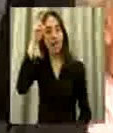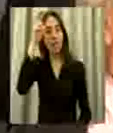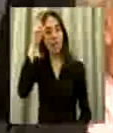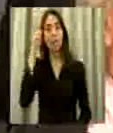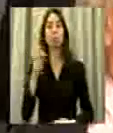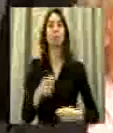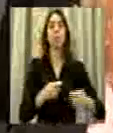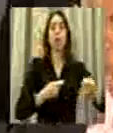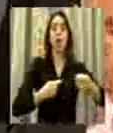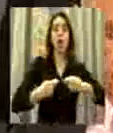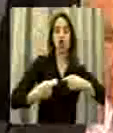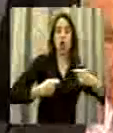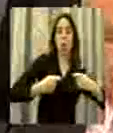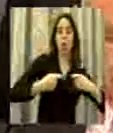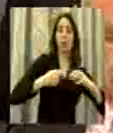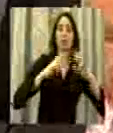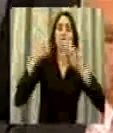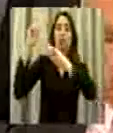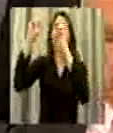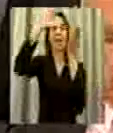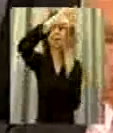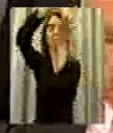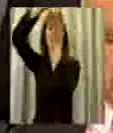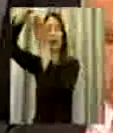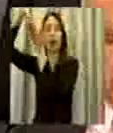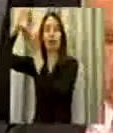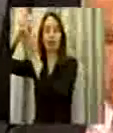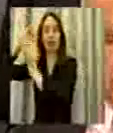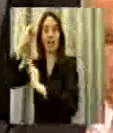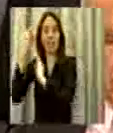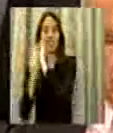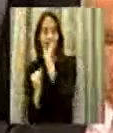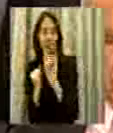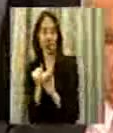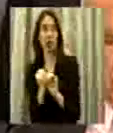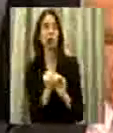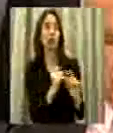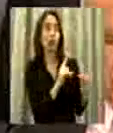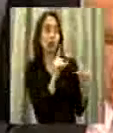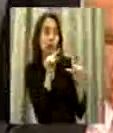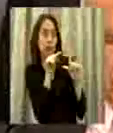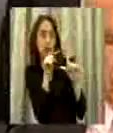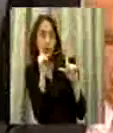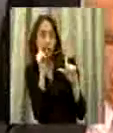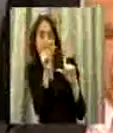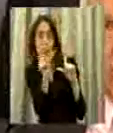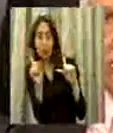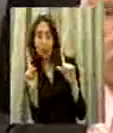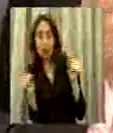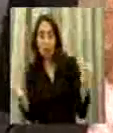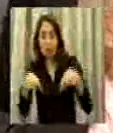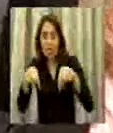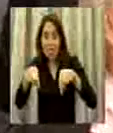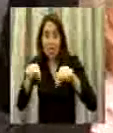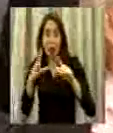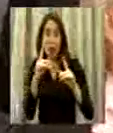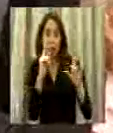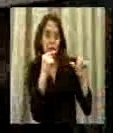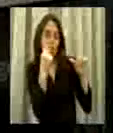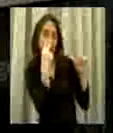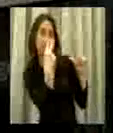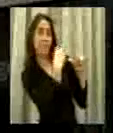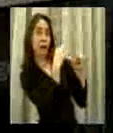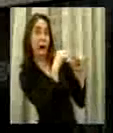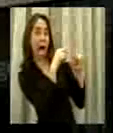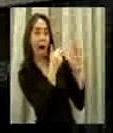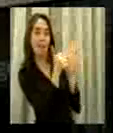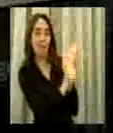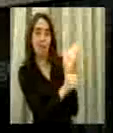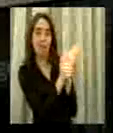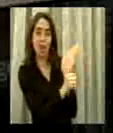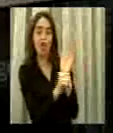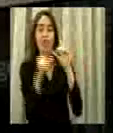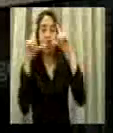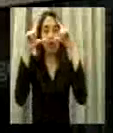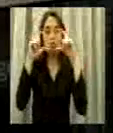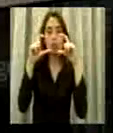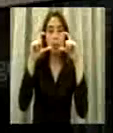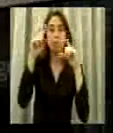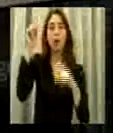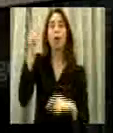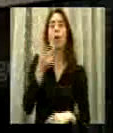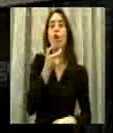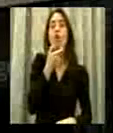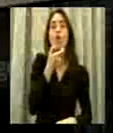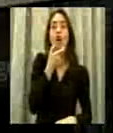Comercio y relaciones internacionales, hay alguno tal vez que está aquí y está en esta foto. Esta foto fue tomada en el London